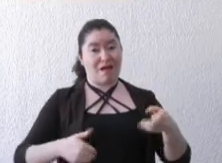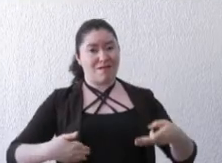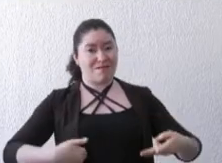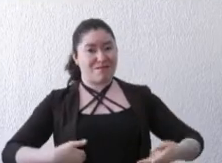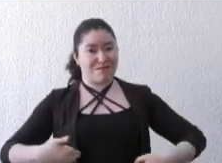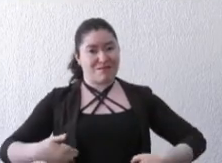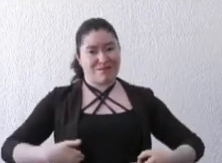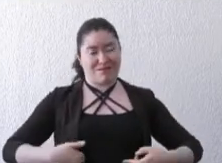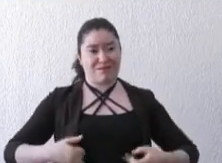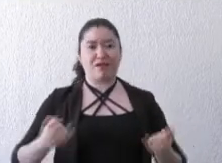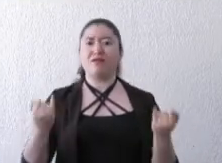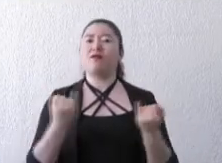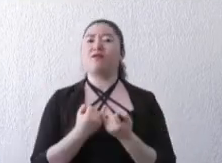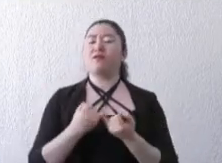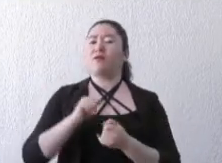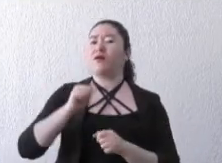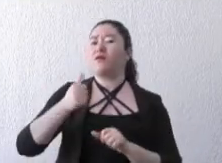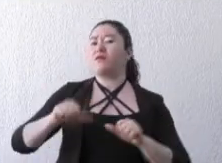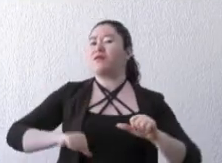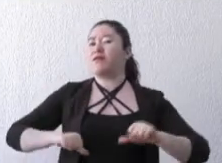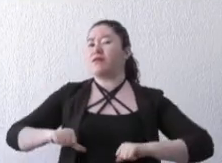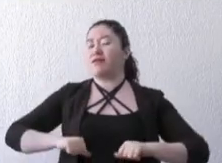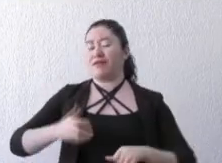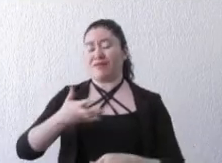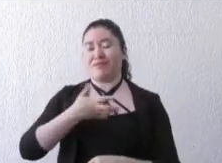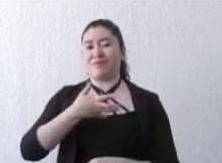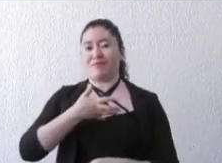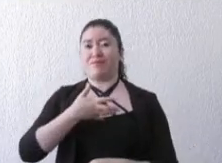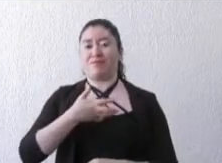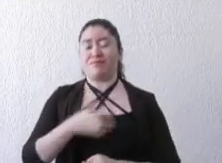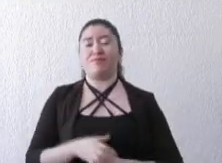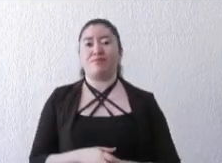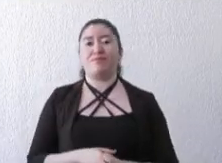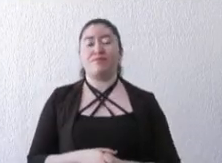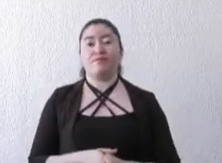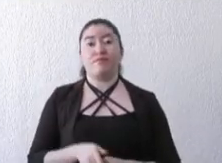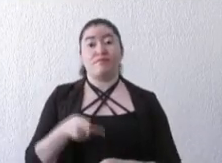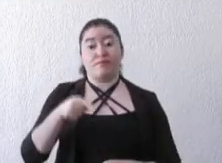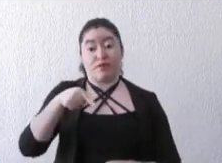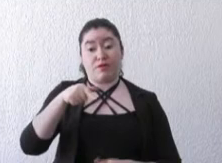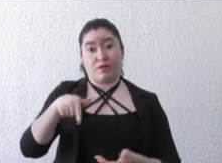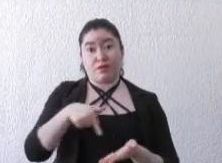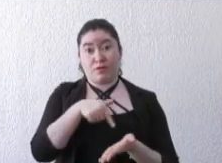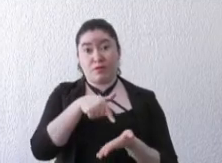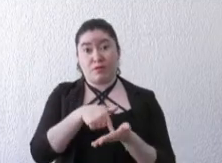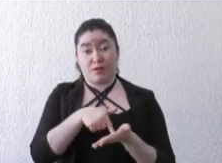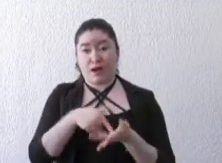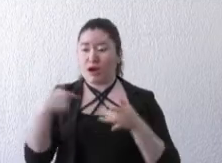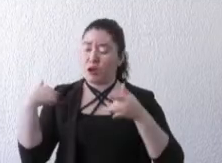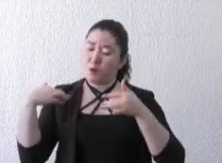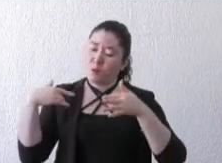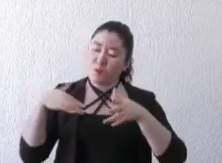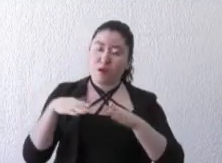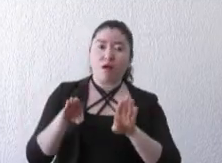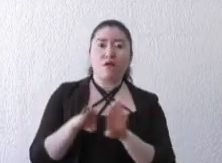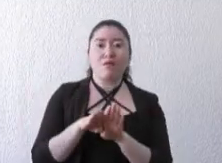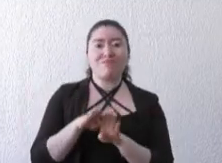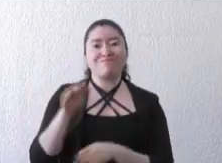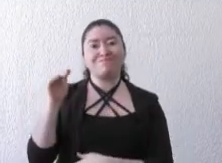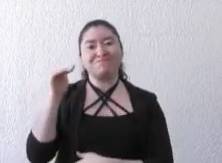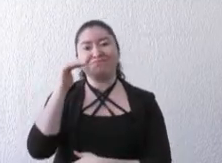aunque también habrá algunas otras actividades artísticas. Pero aquí van a poder venir de manera gratuita a